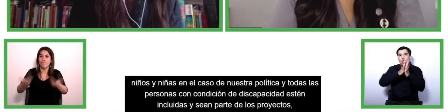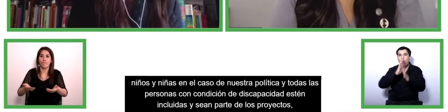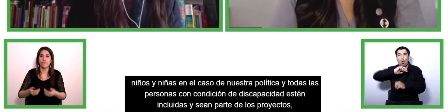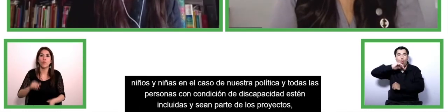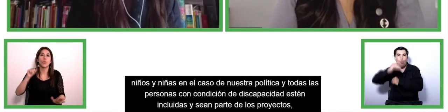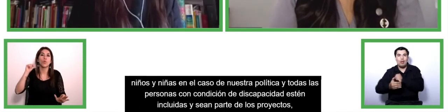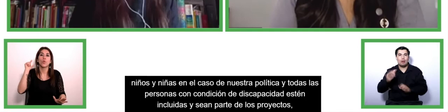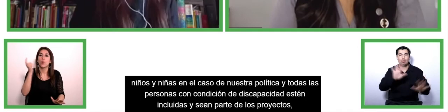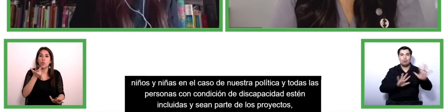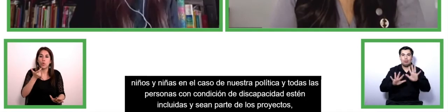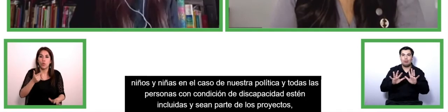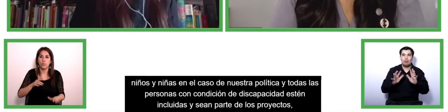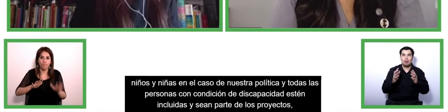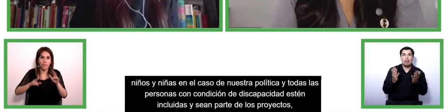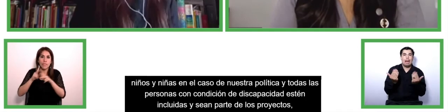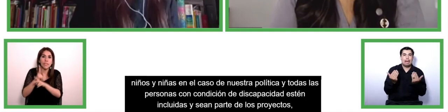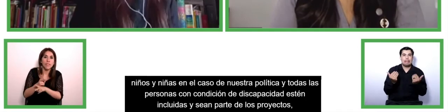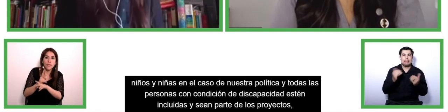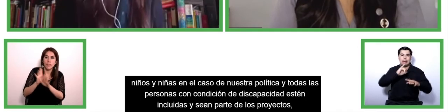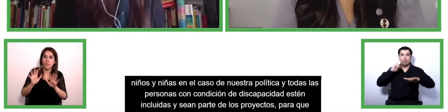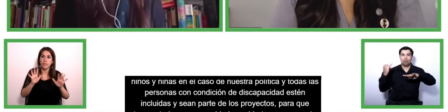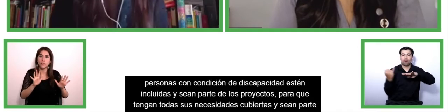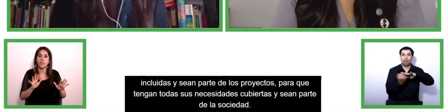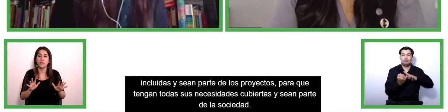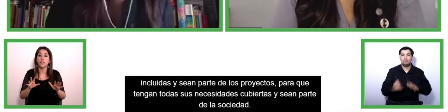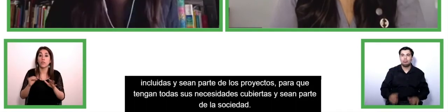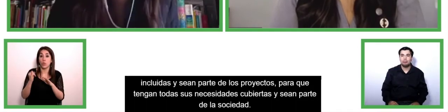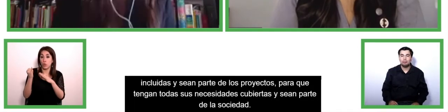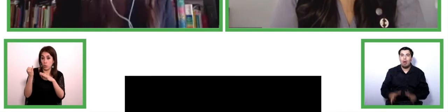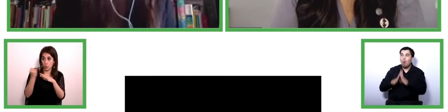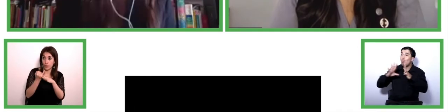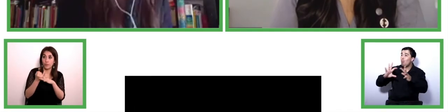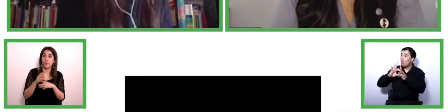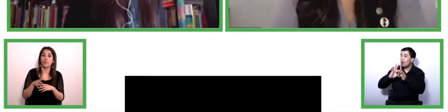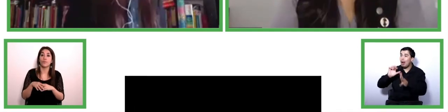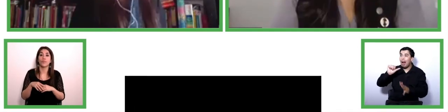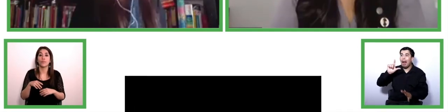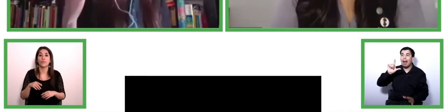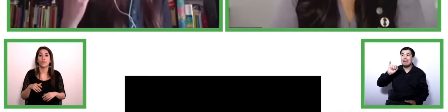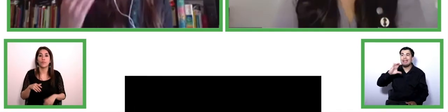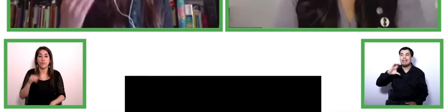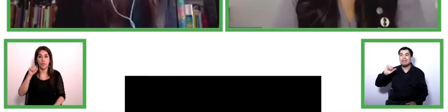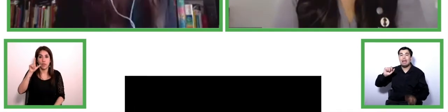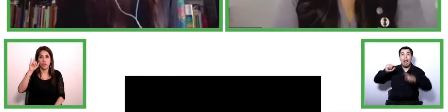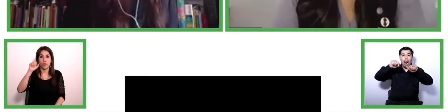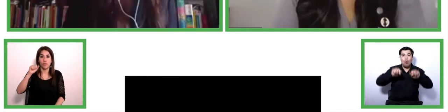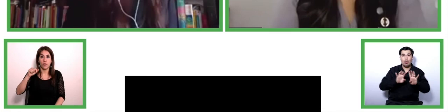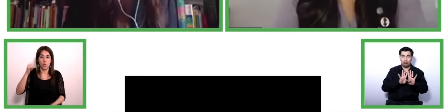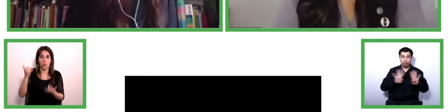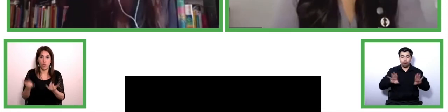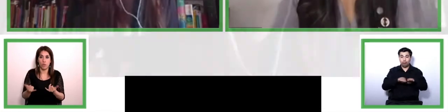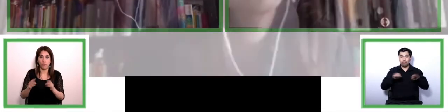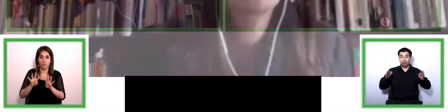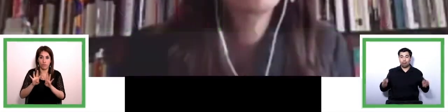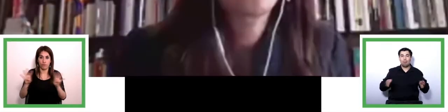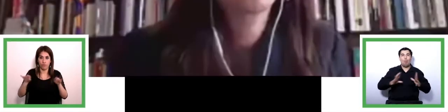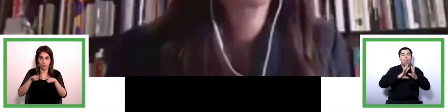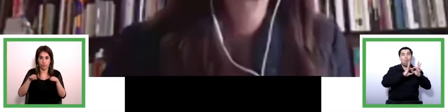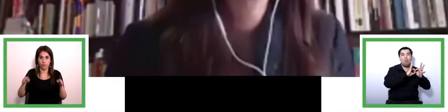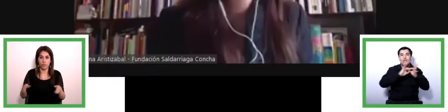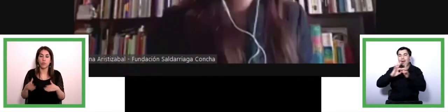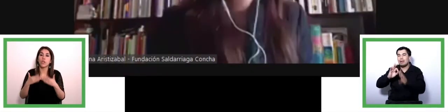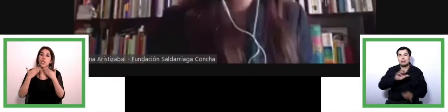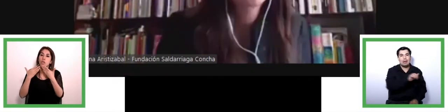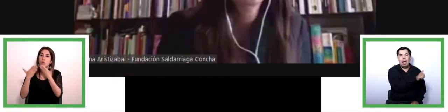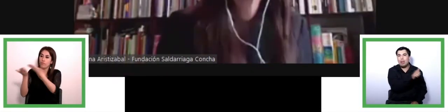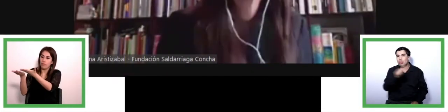sociedad. Alicia, muchas gracias. Ya llegamos entonces al final del panel. A todos, de verdad, qué honor haber